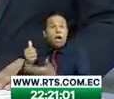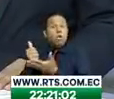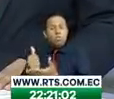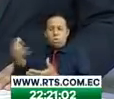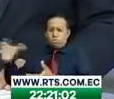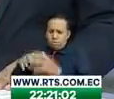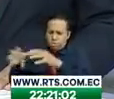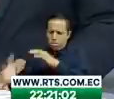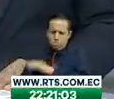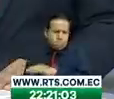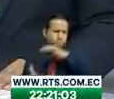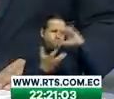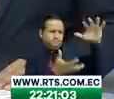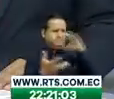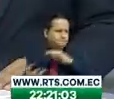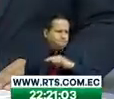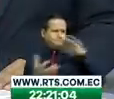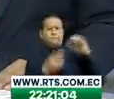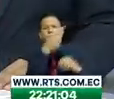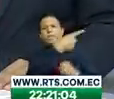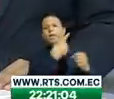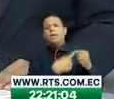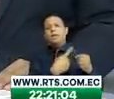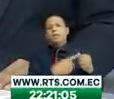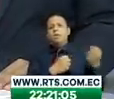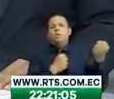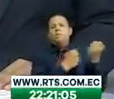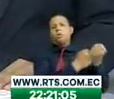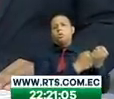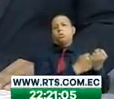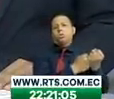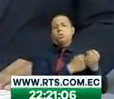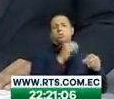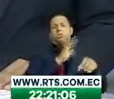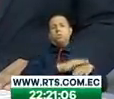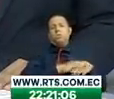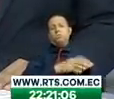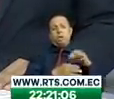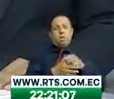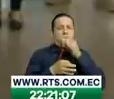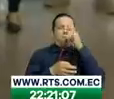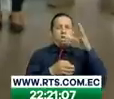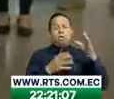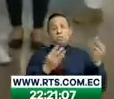para enfrentar el incremento de casos de COVID-19 que enfrenta la capital.